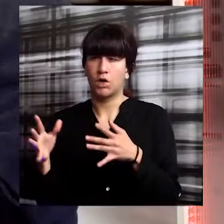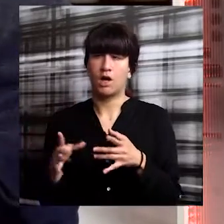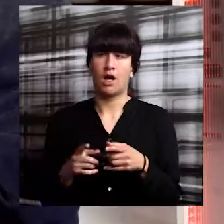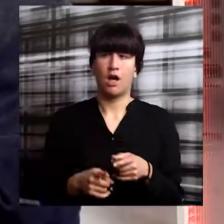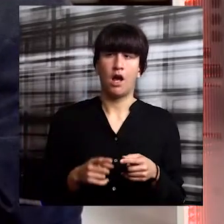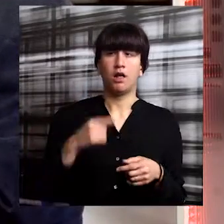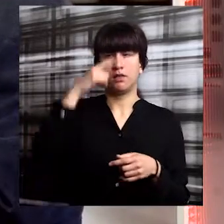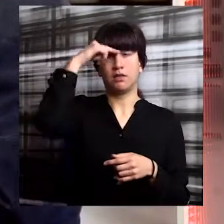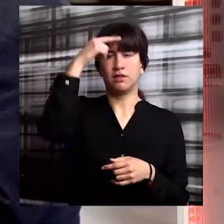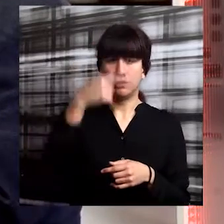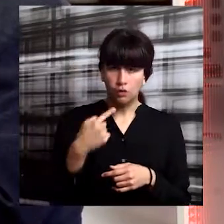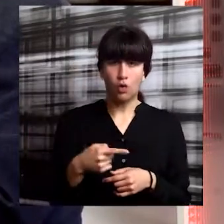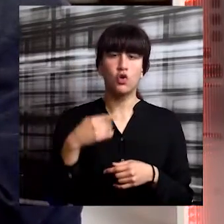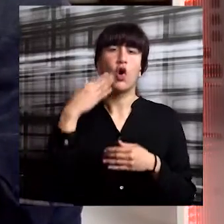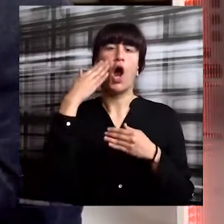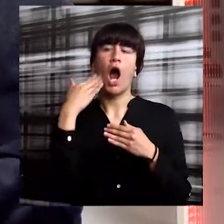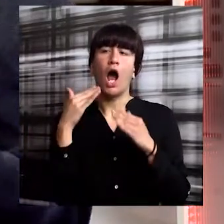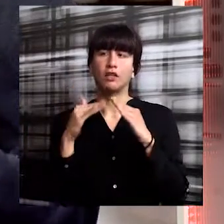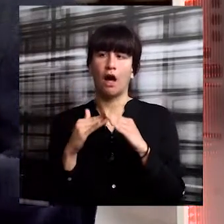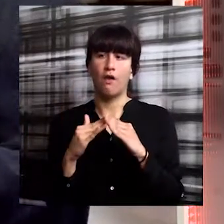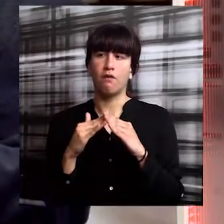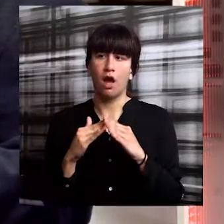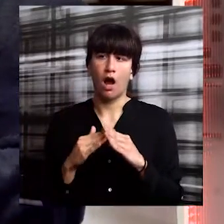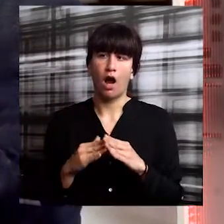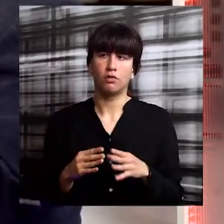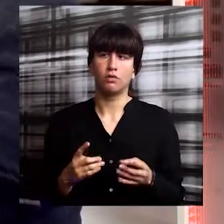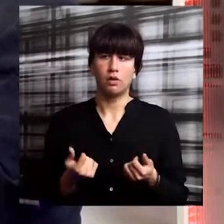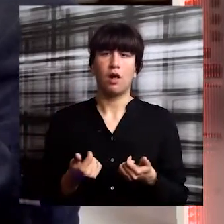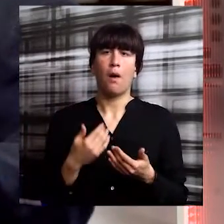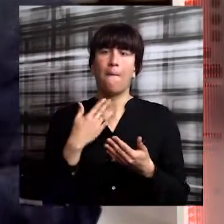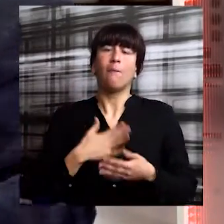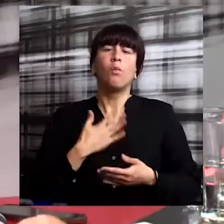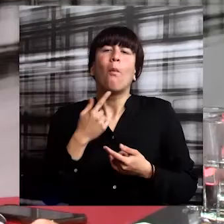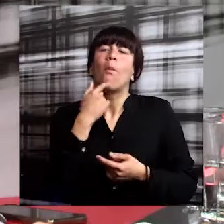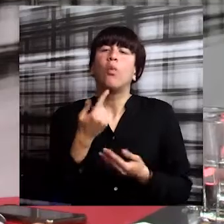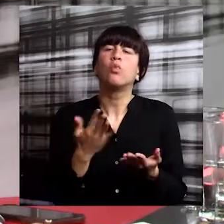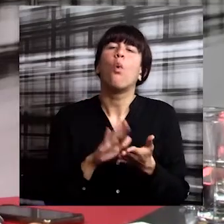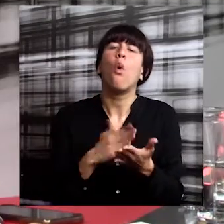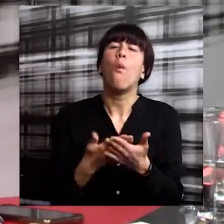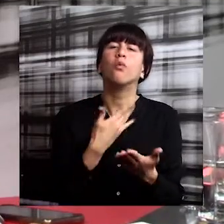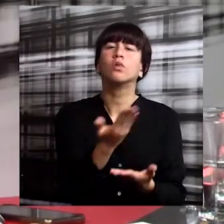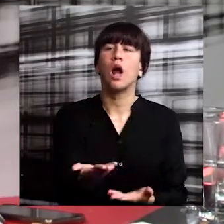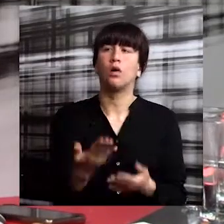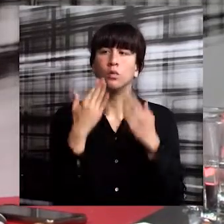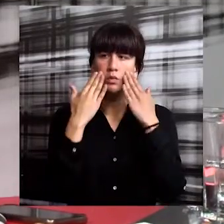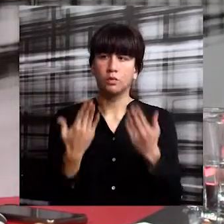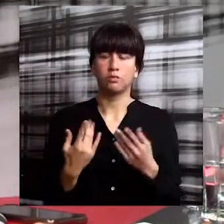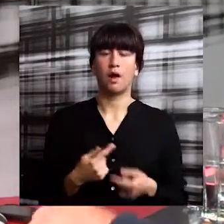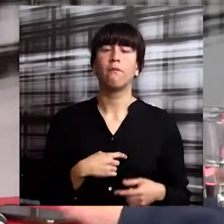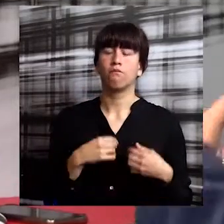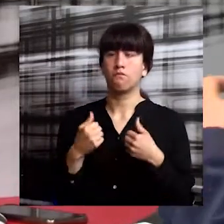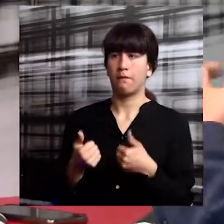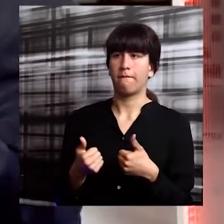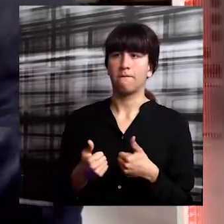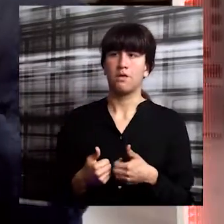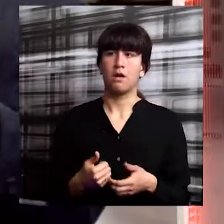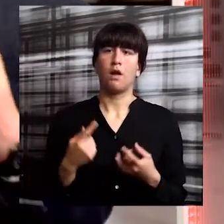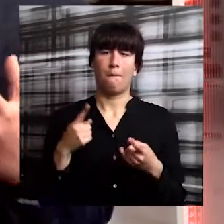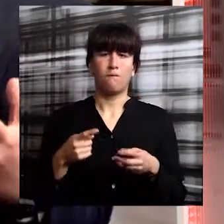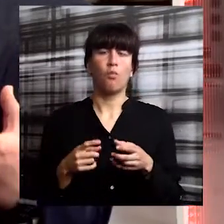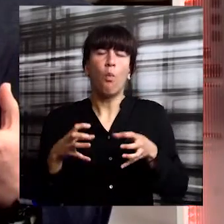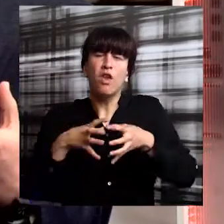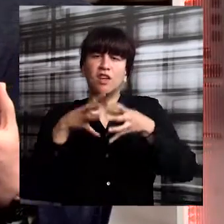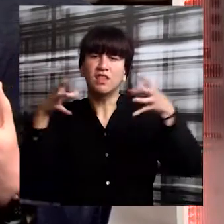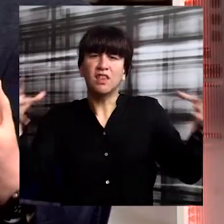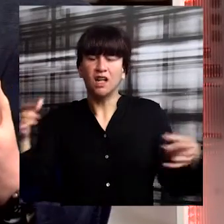afuera San Antonio, Casablanca, claro. San Antonio con sus y le pregunto eso, Osvaldo Ruiz, ¿cómo está? Un gusto saludarle porque es muy extenso, ¿no